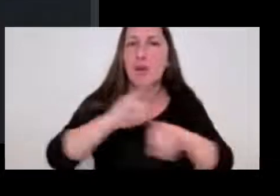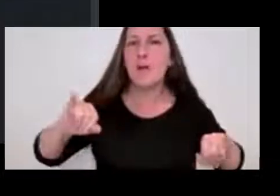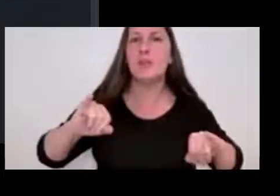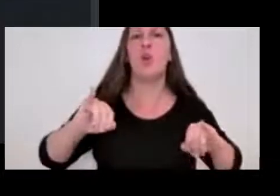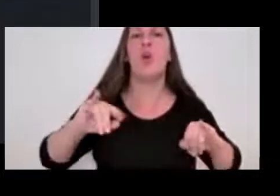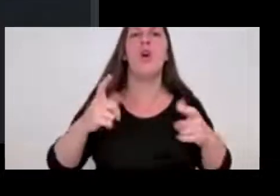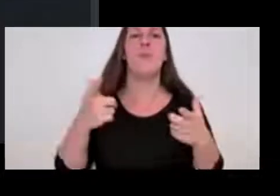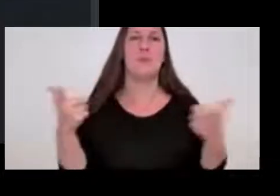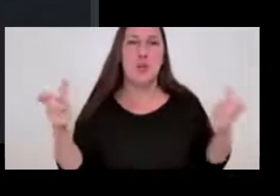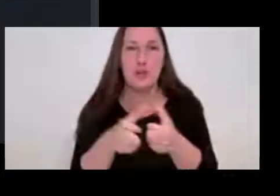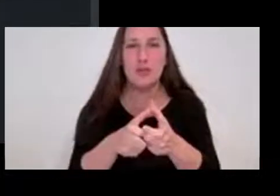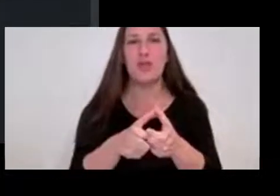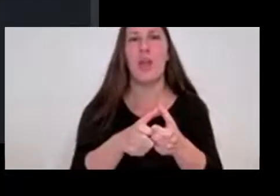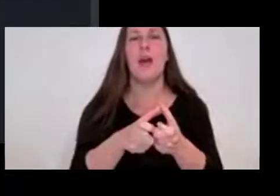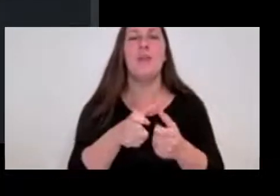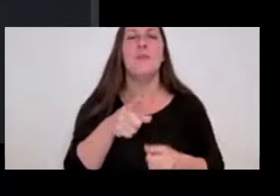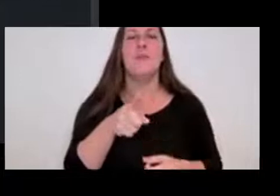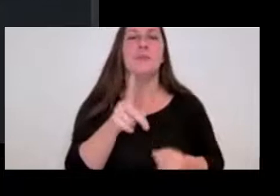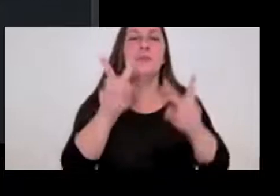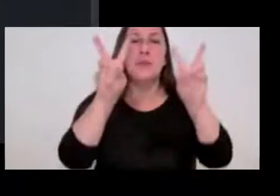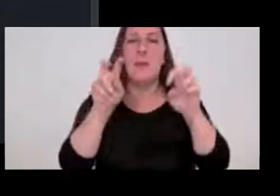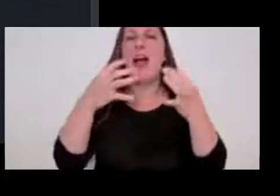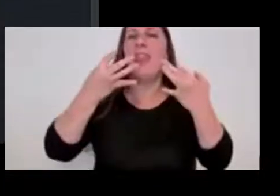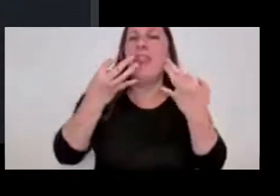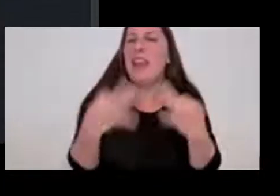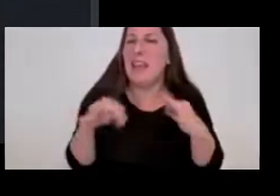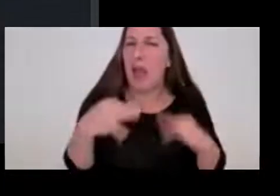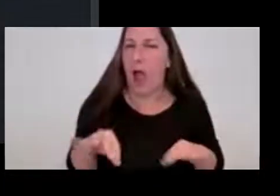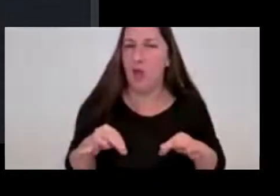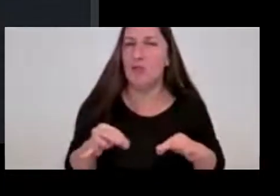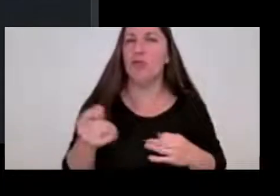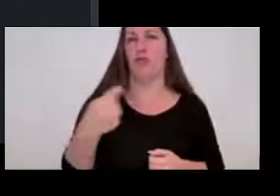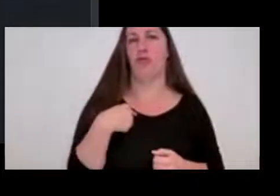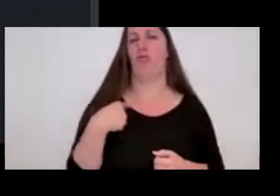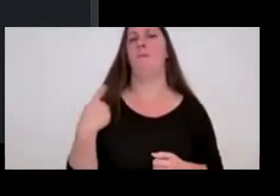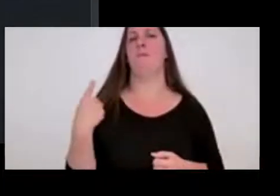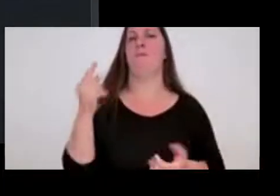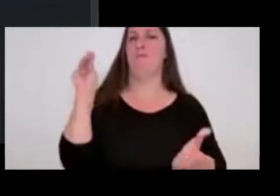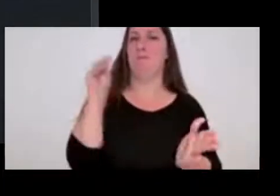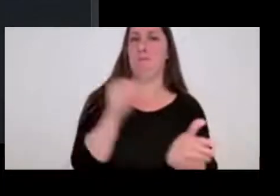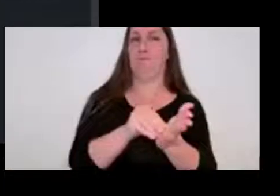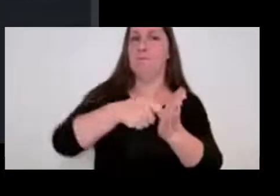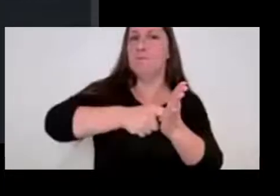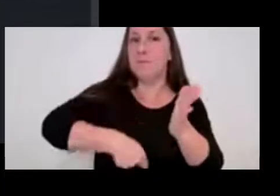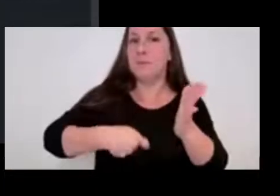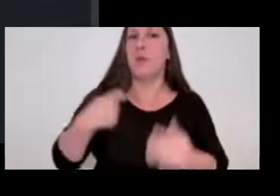digo siempre, miren, la participación societaria es un tema delicado, porque en realidad, si yo estoy poniendo una autoridad, esa autoridad,